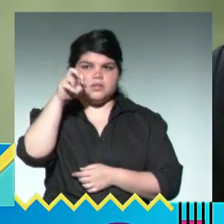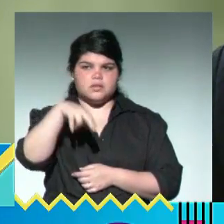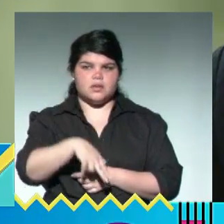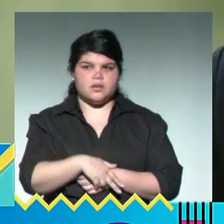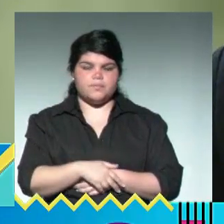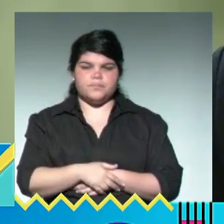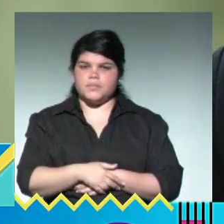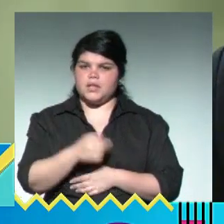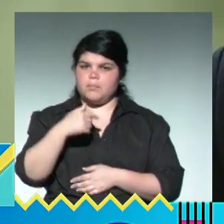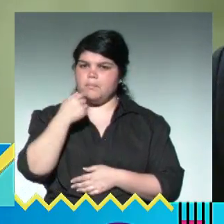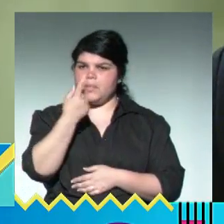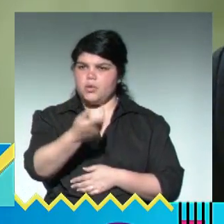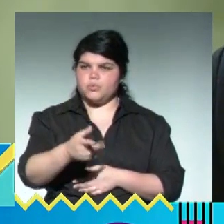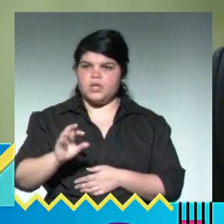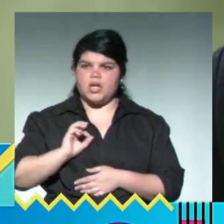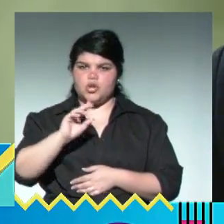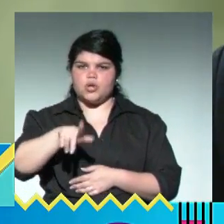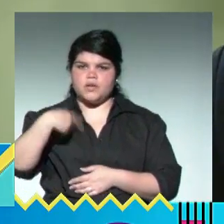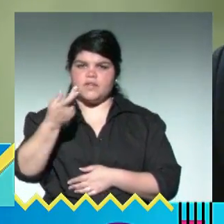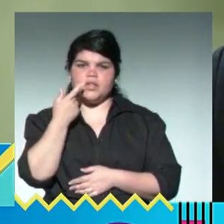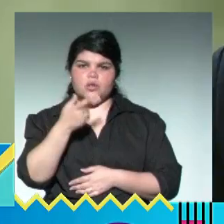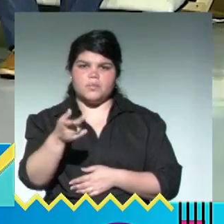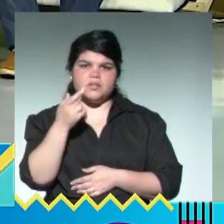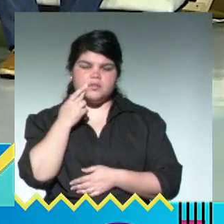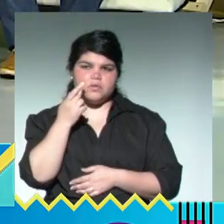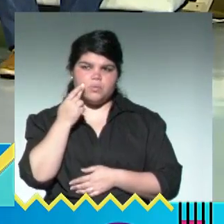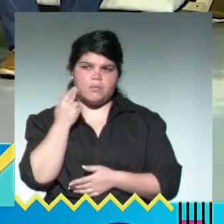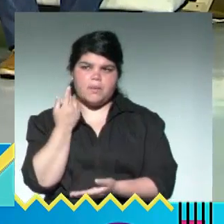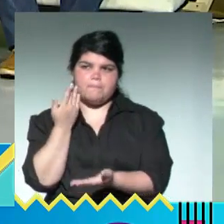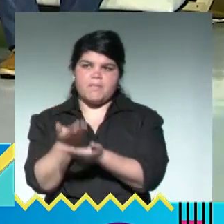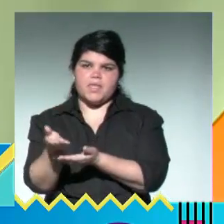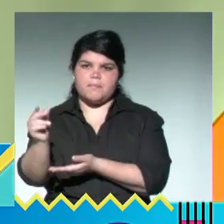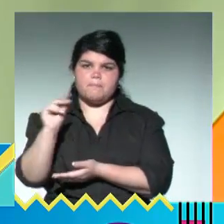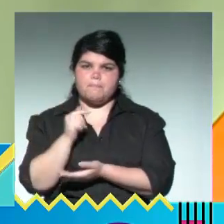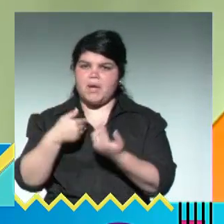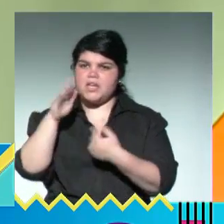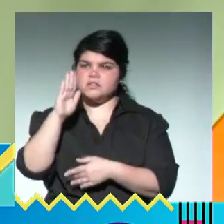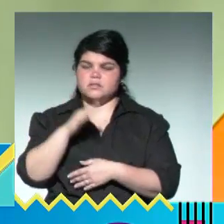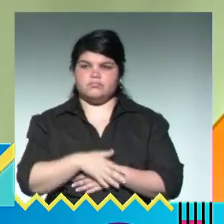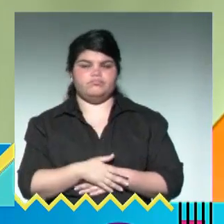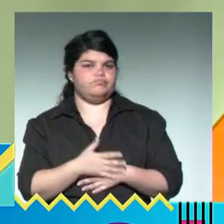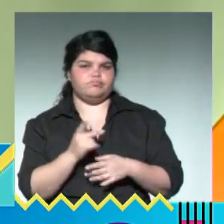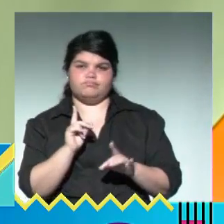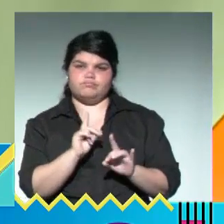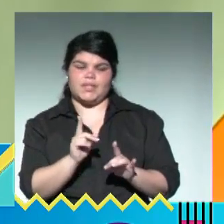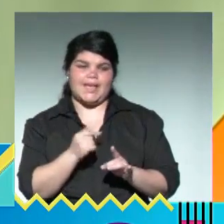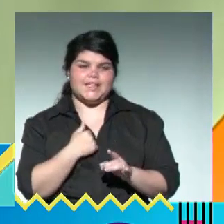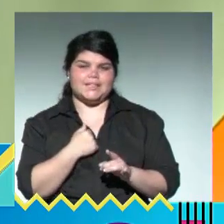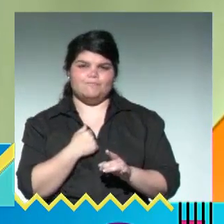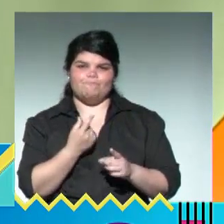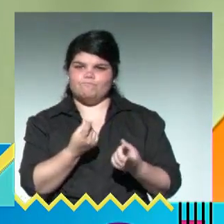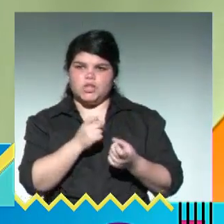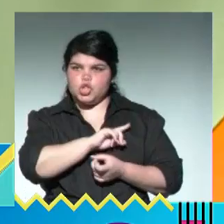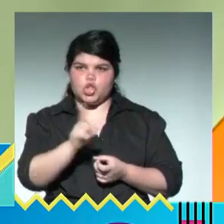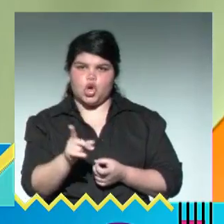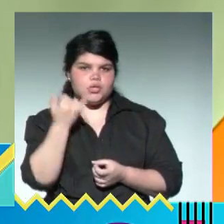más financiamiento en 2019, sobre todo al Fondo Monetario. Pero en principio no debería pedir más financiamiento aparte del